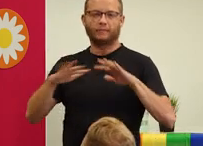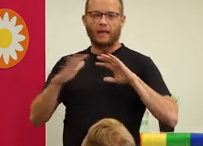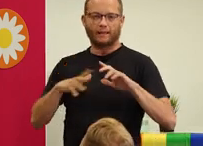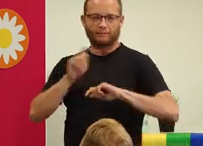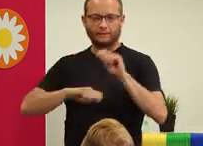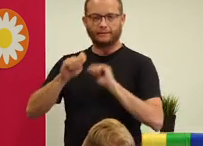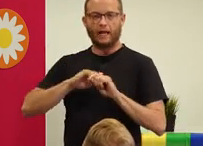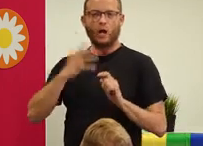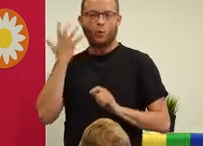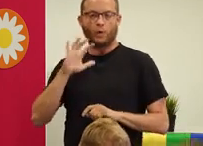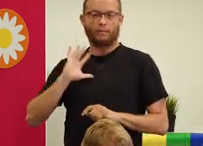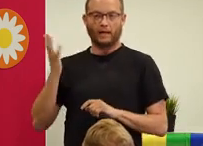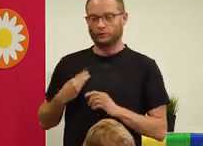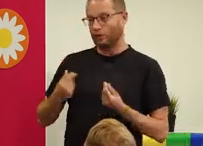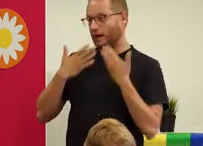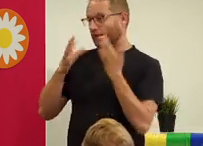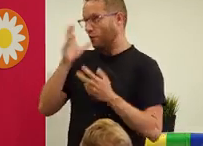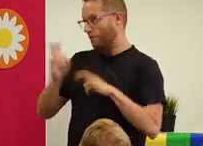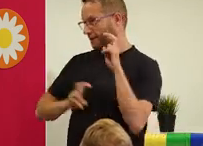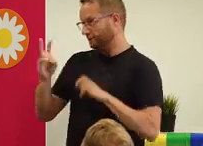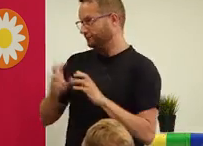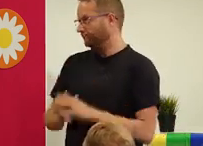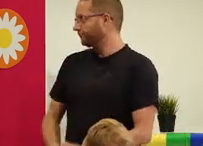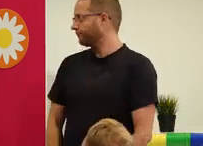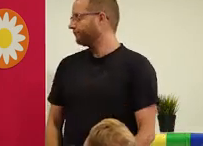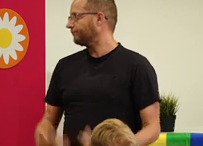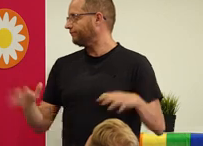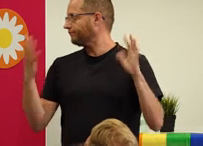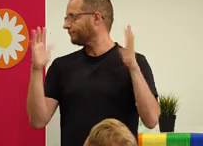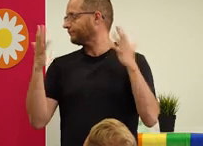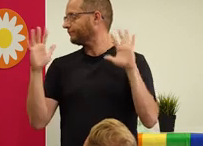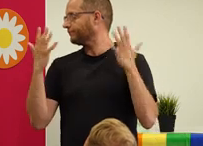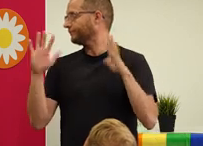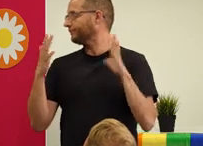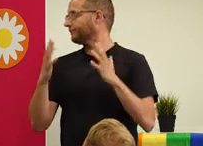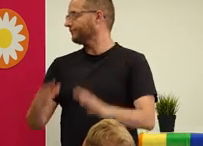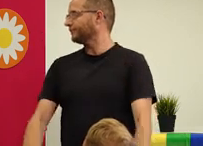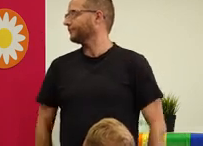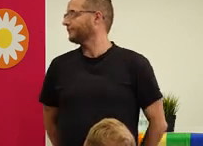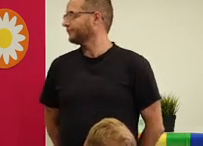queer palestino. Muchísimas gracias por estar hoy aquí.